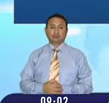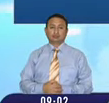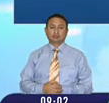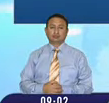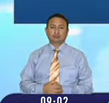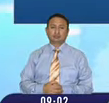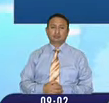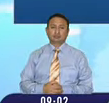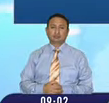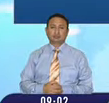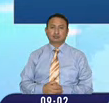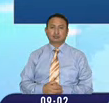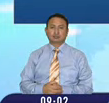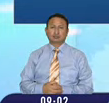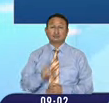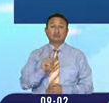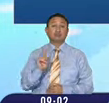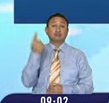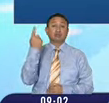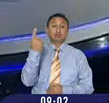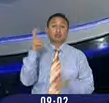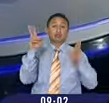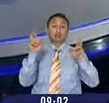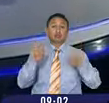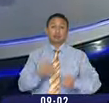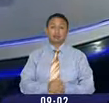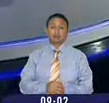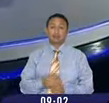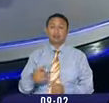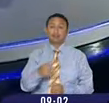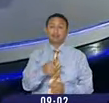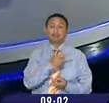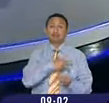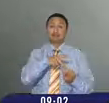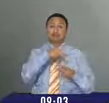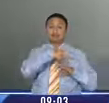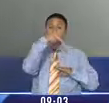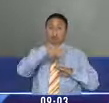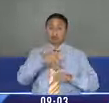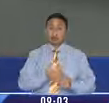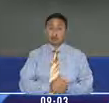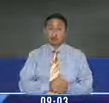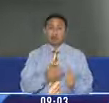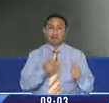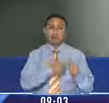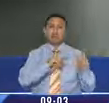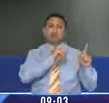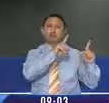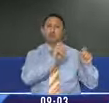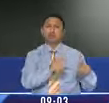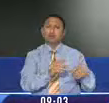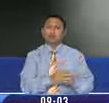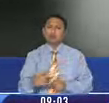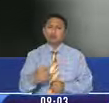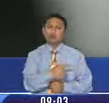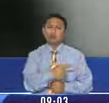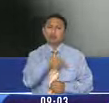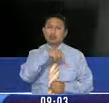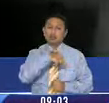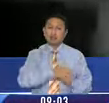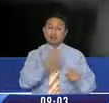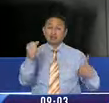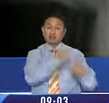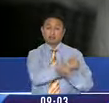Seguridad fue el primer eje a abordar por los 12 candidatos a prefectos de Pichincha. La primera pregunta se enfocó en la erradicación